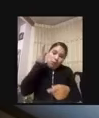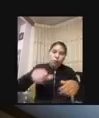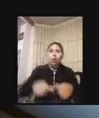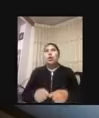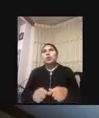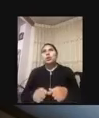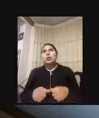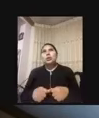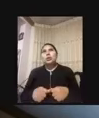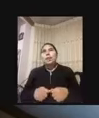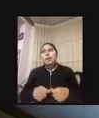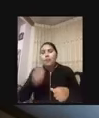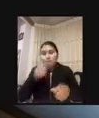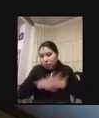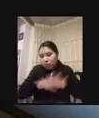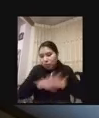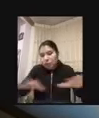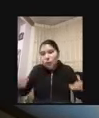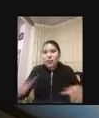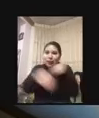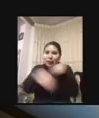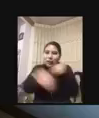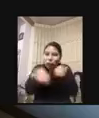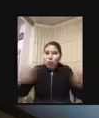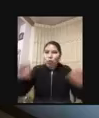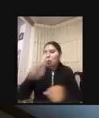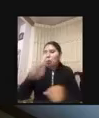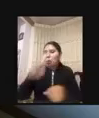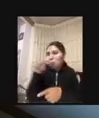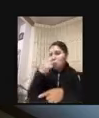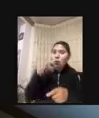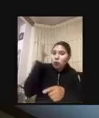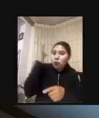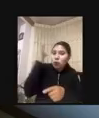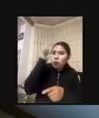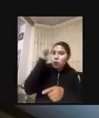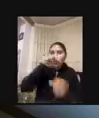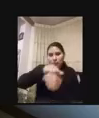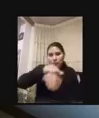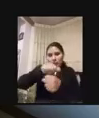puedan valerse por sí mismos dentro del hogar, ¿no? Siguiente, por favor.